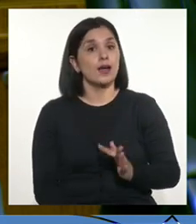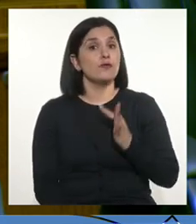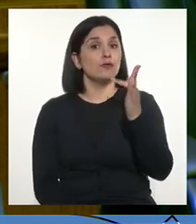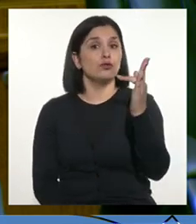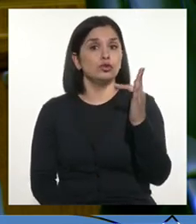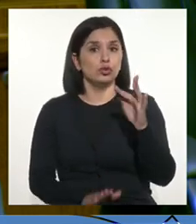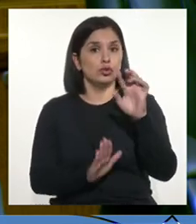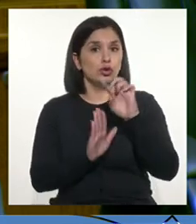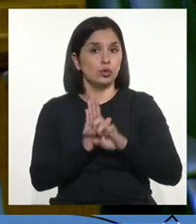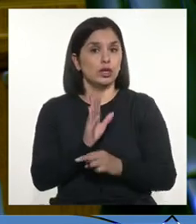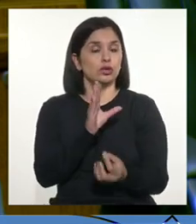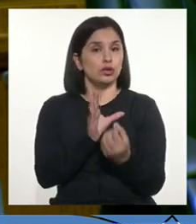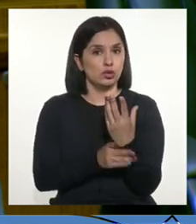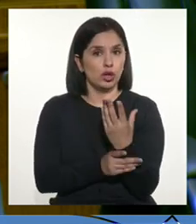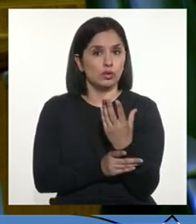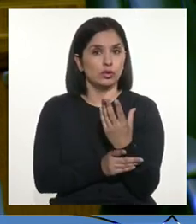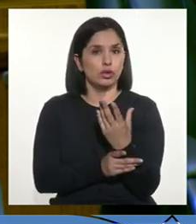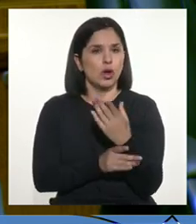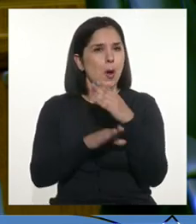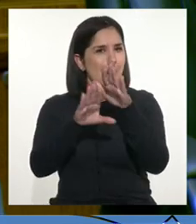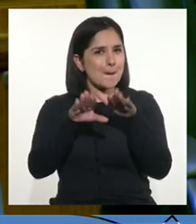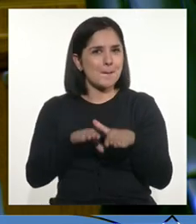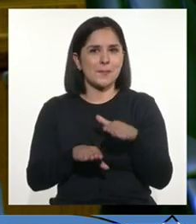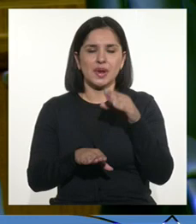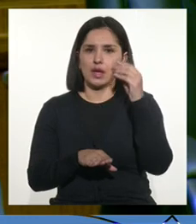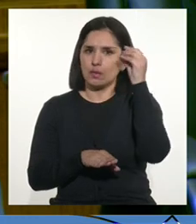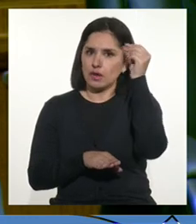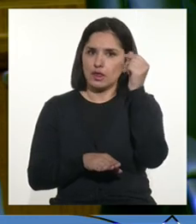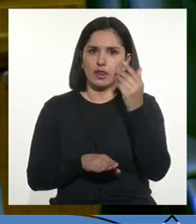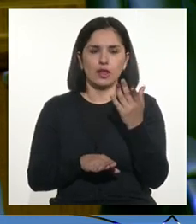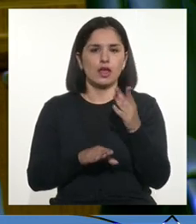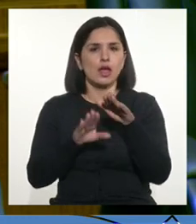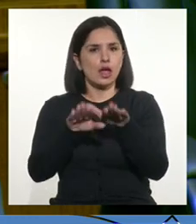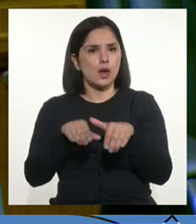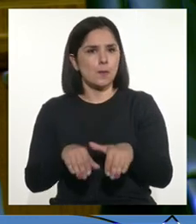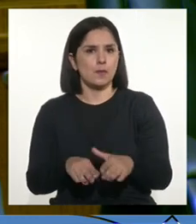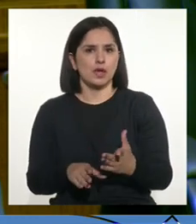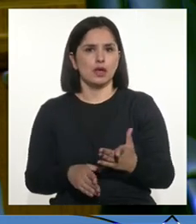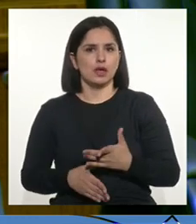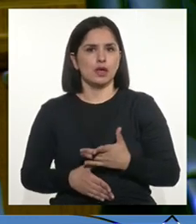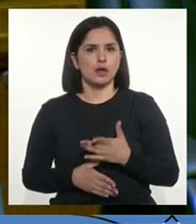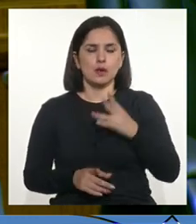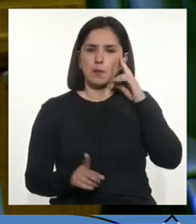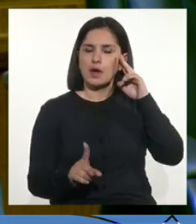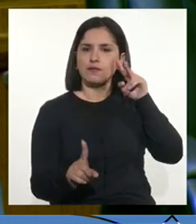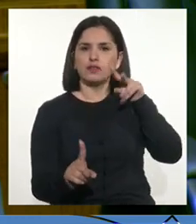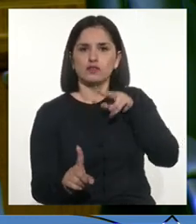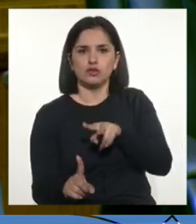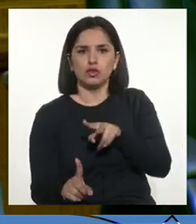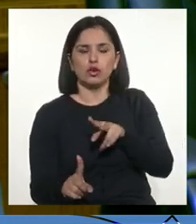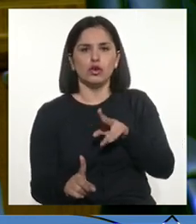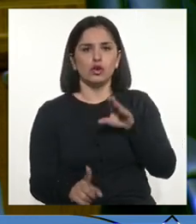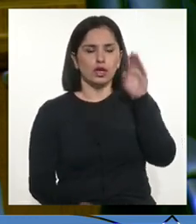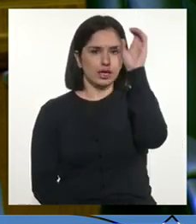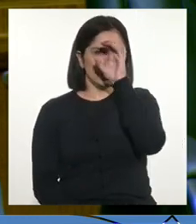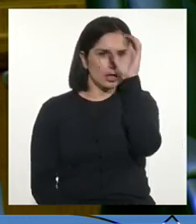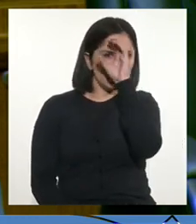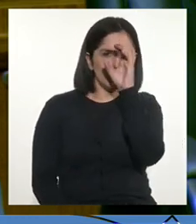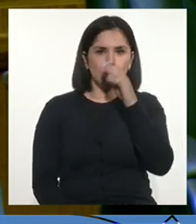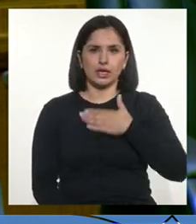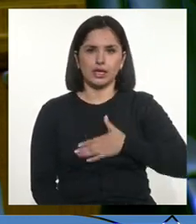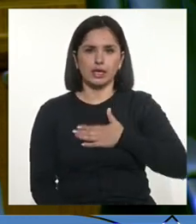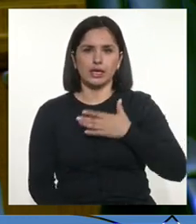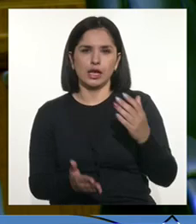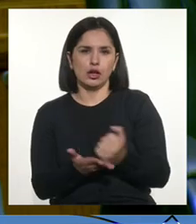proyectos con la misma que tengan la misma la misma mirada que busquen que tenga la misma